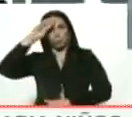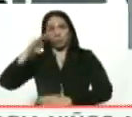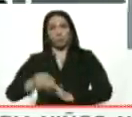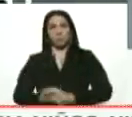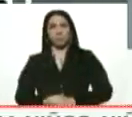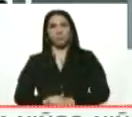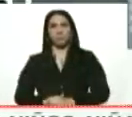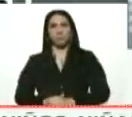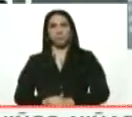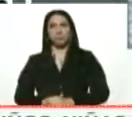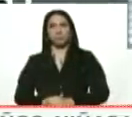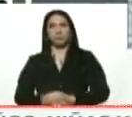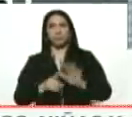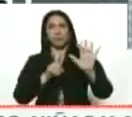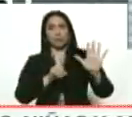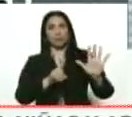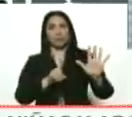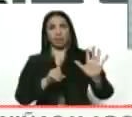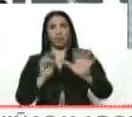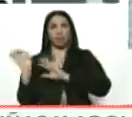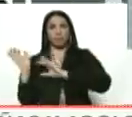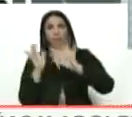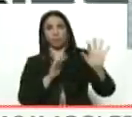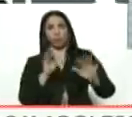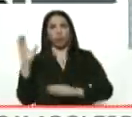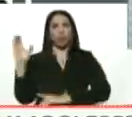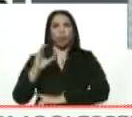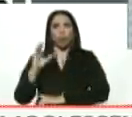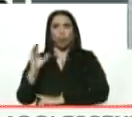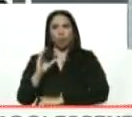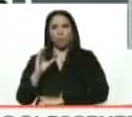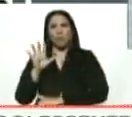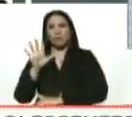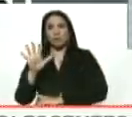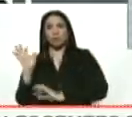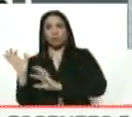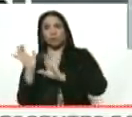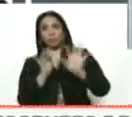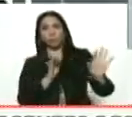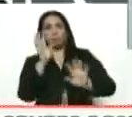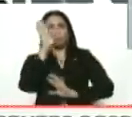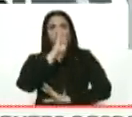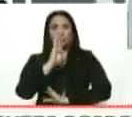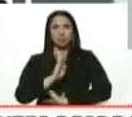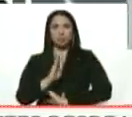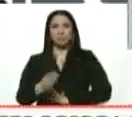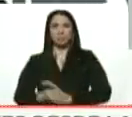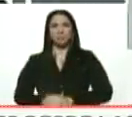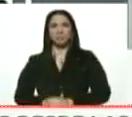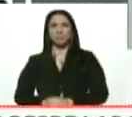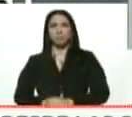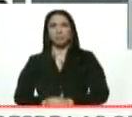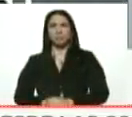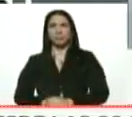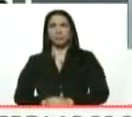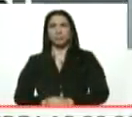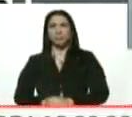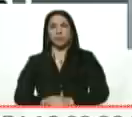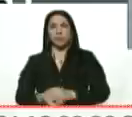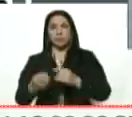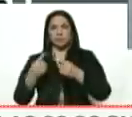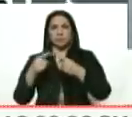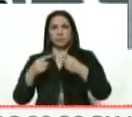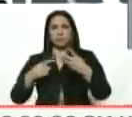Cubana, 6 son procedentes de Colombia, 5 son procedentes de Brasil. En la distribución